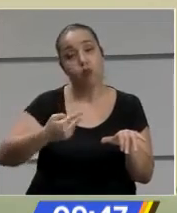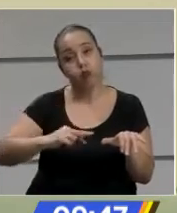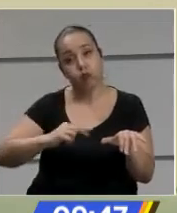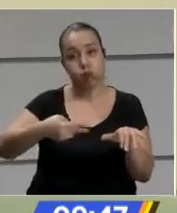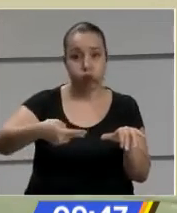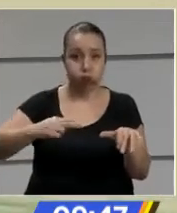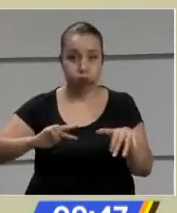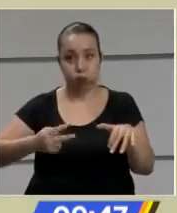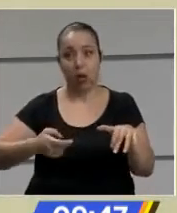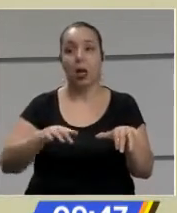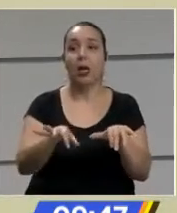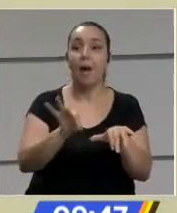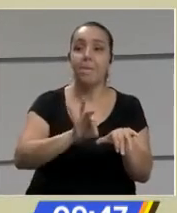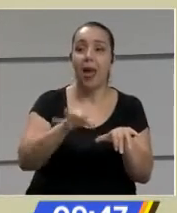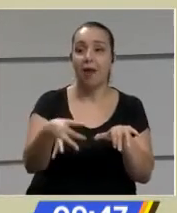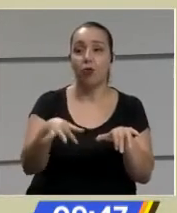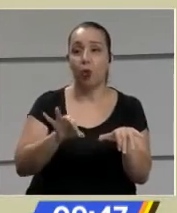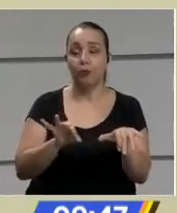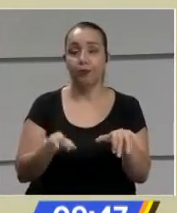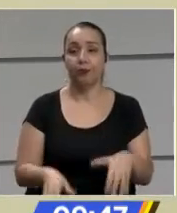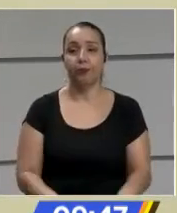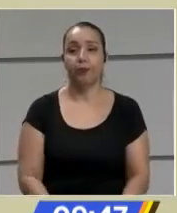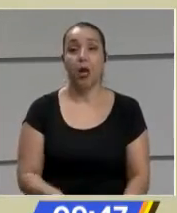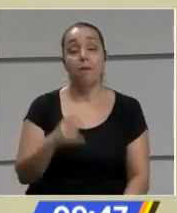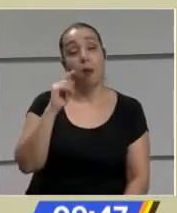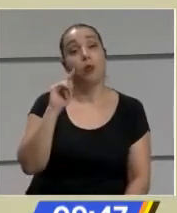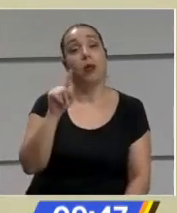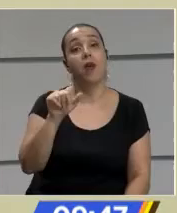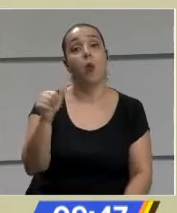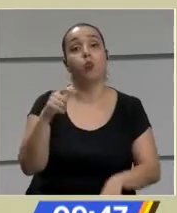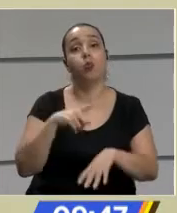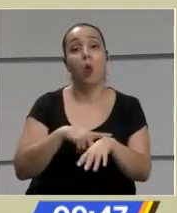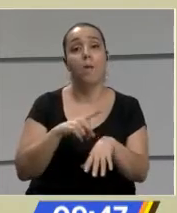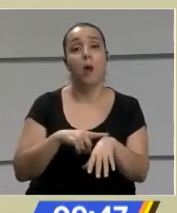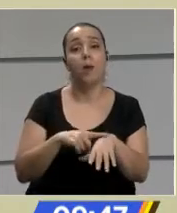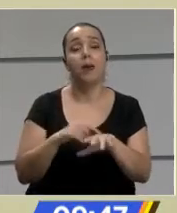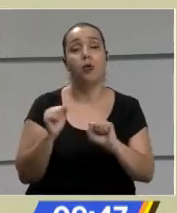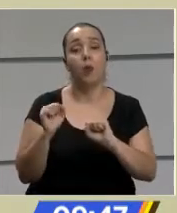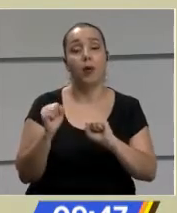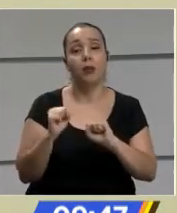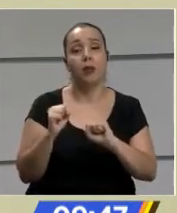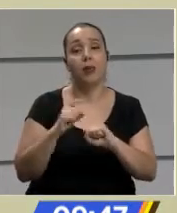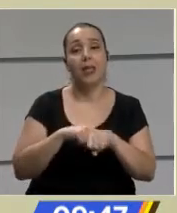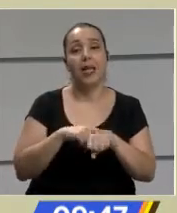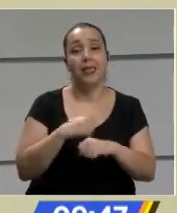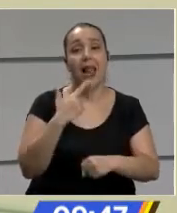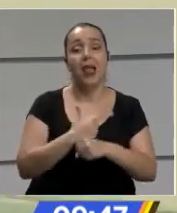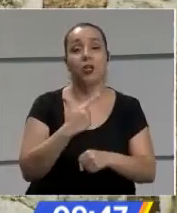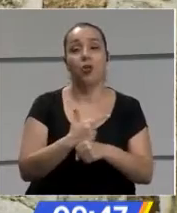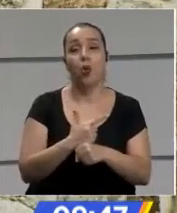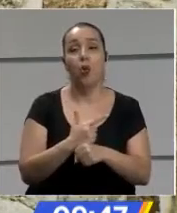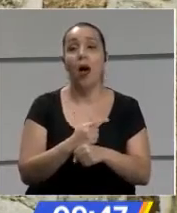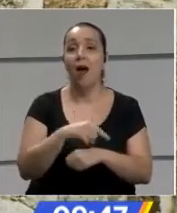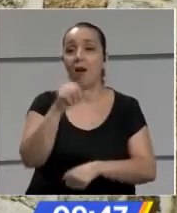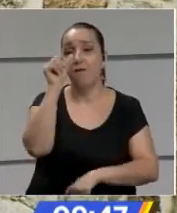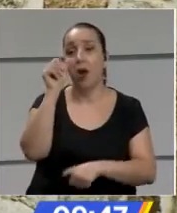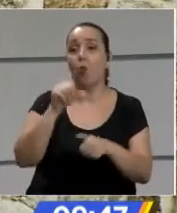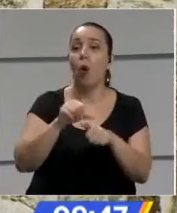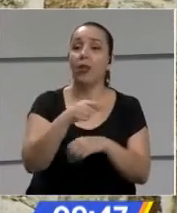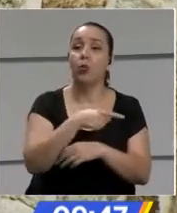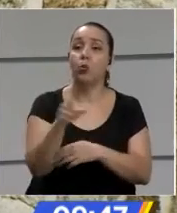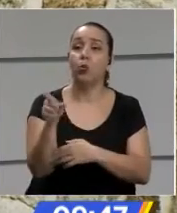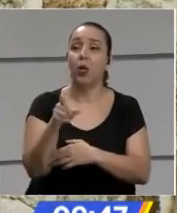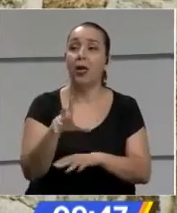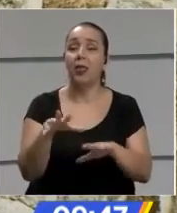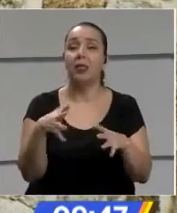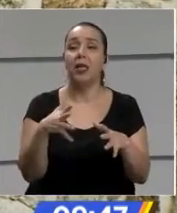de por medio. Entonces dejamos. Y mientras, vamos a ver otra cápsula. Porque tenemos la cápsula de Lesco, exactamente. Entonces recuerden nada más, vamos